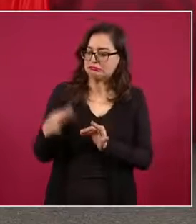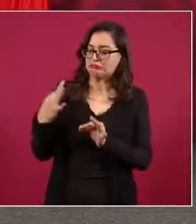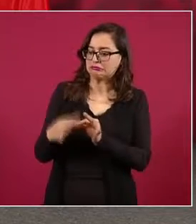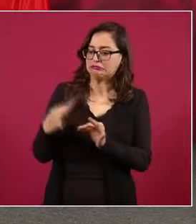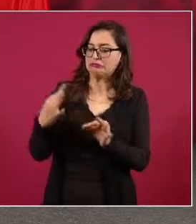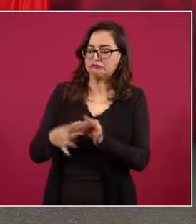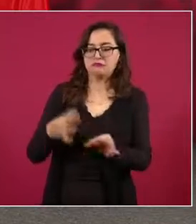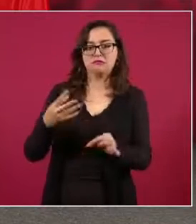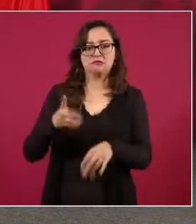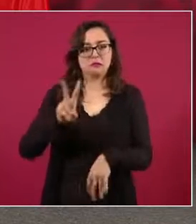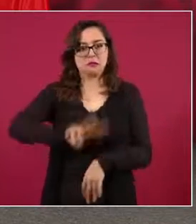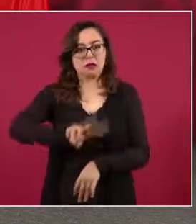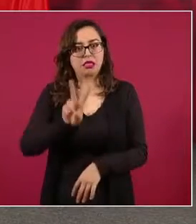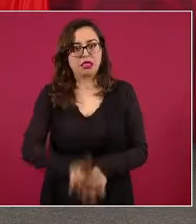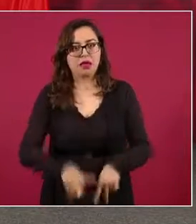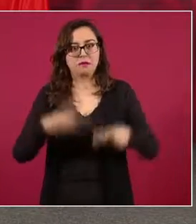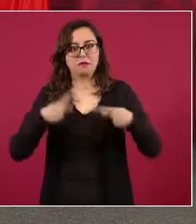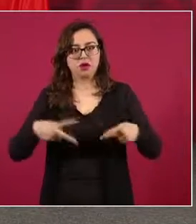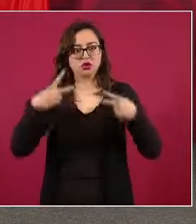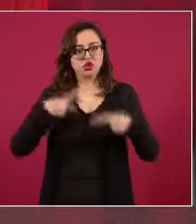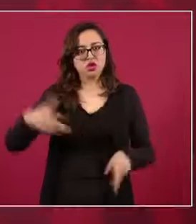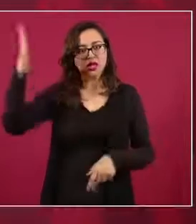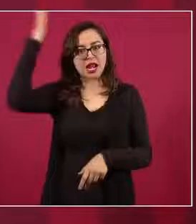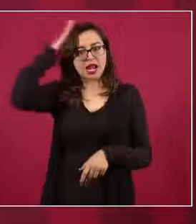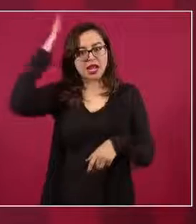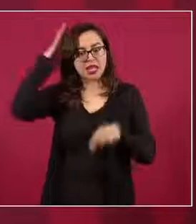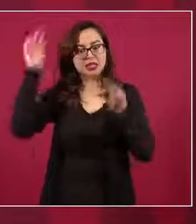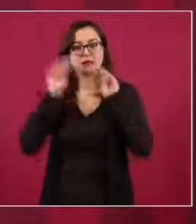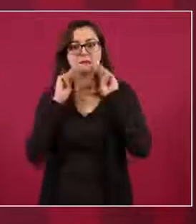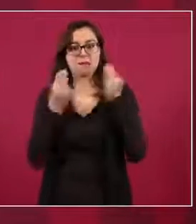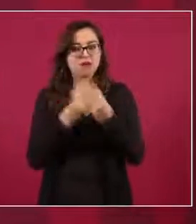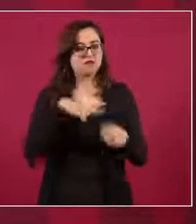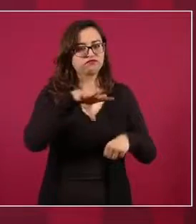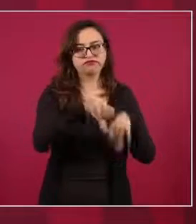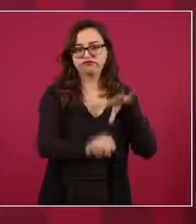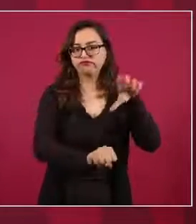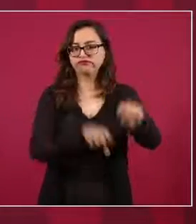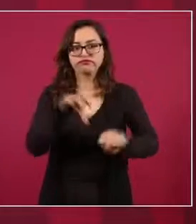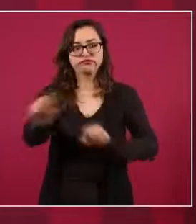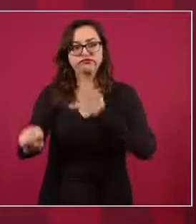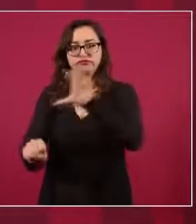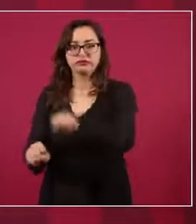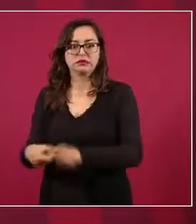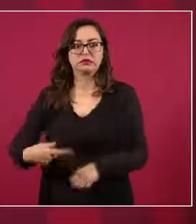hay resultados, y por eso pues no quieren.